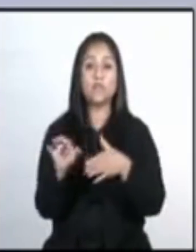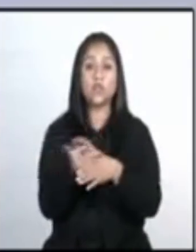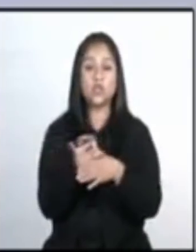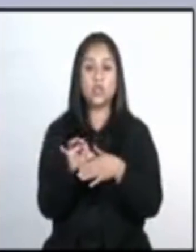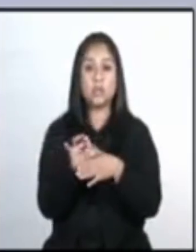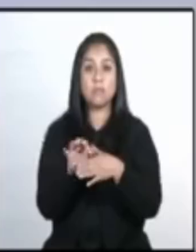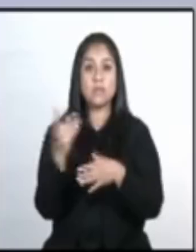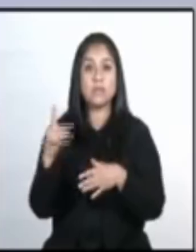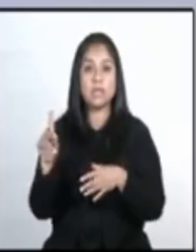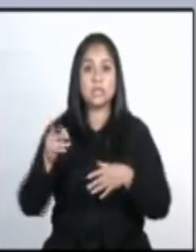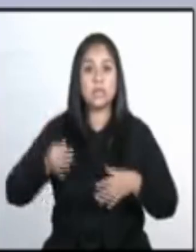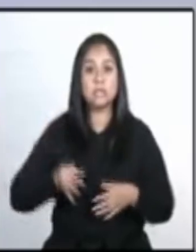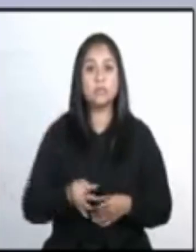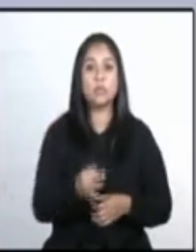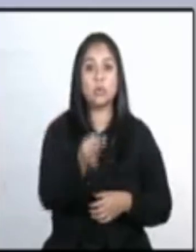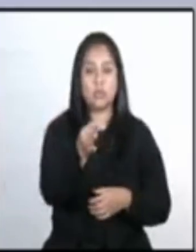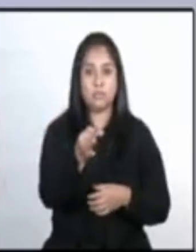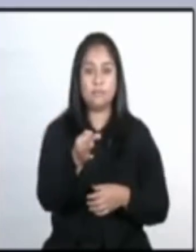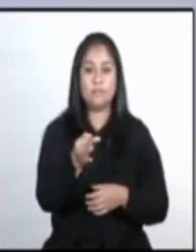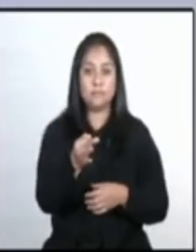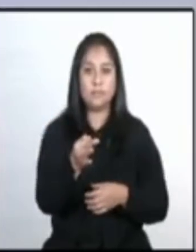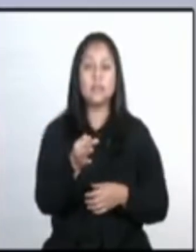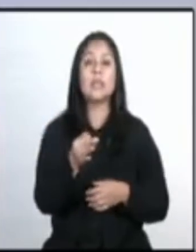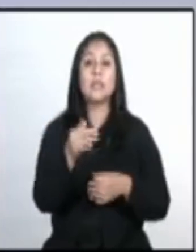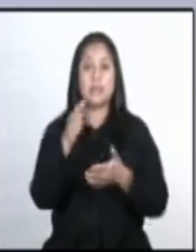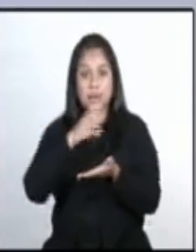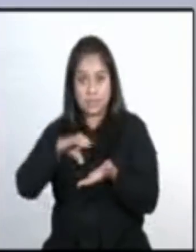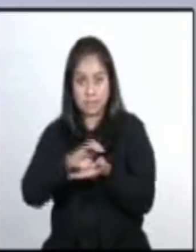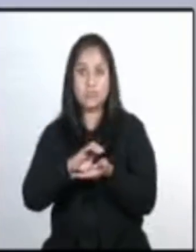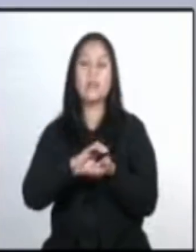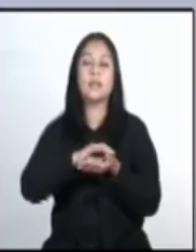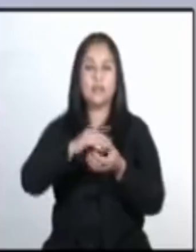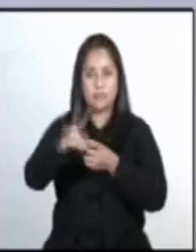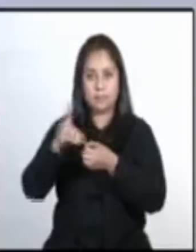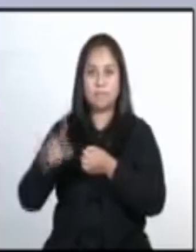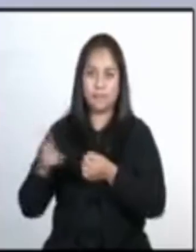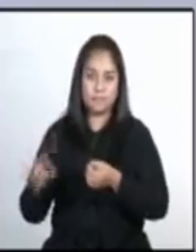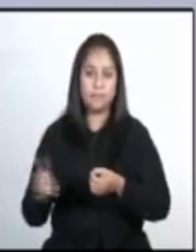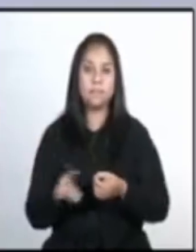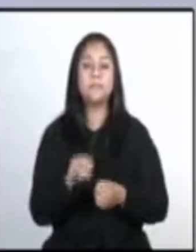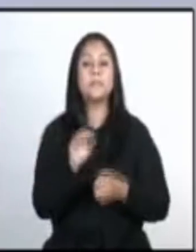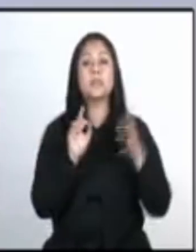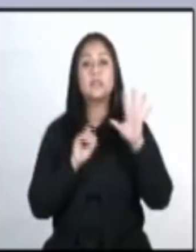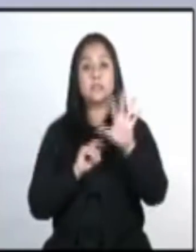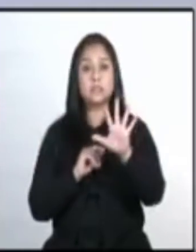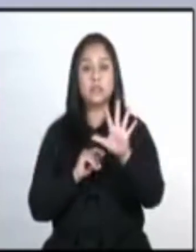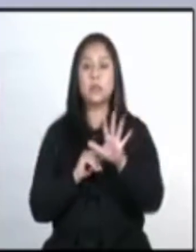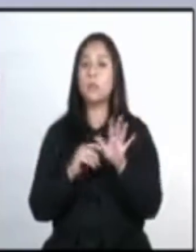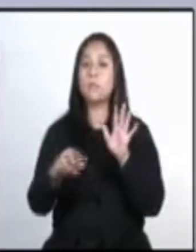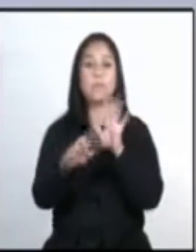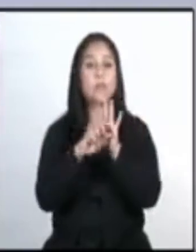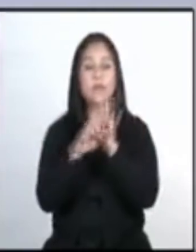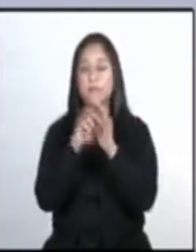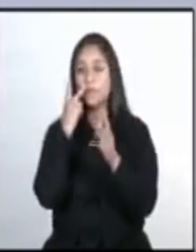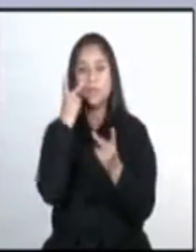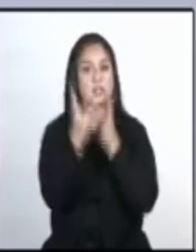del transporte público urbano y extraurbano. Cinco, se prohíben las visitas en todos